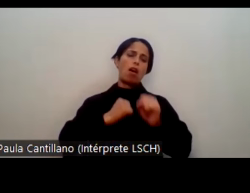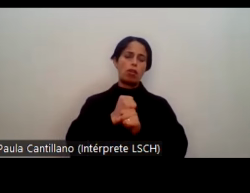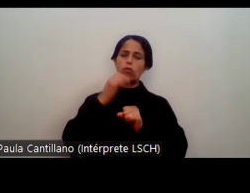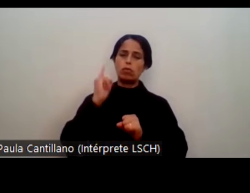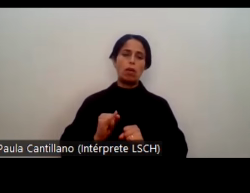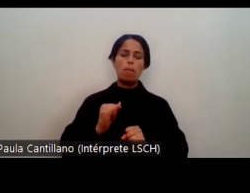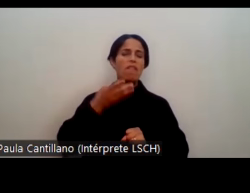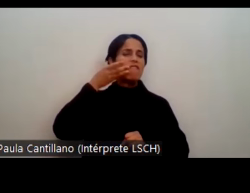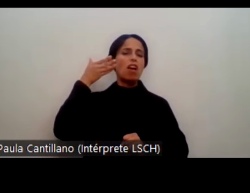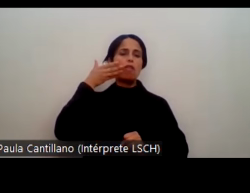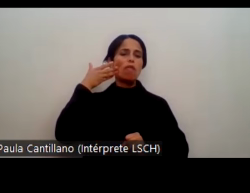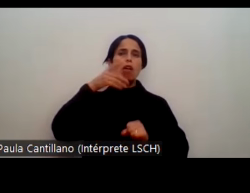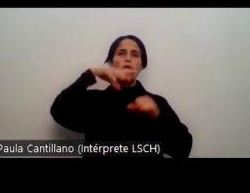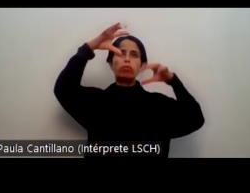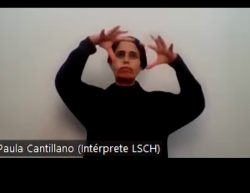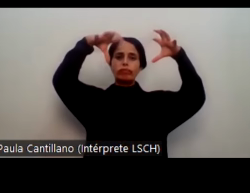de nieve.